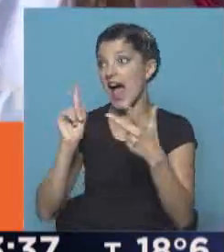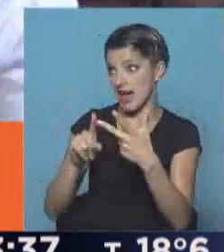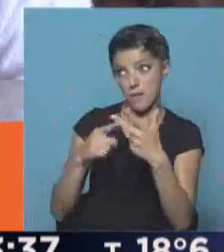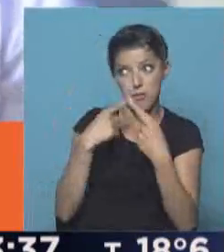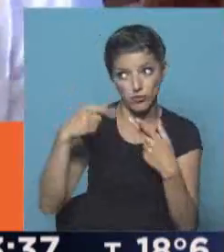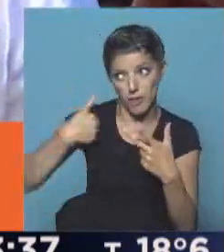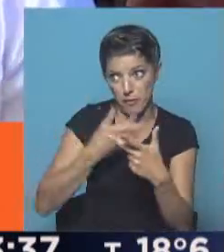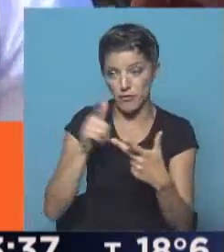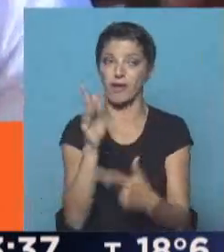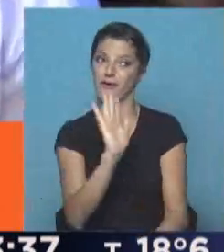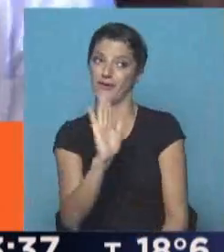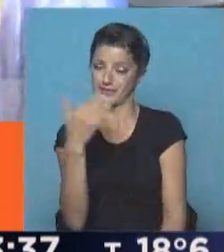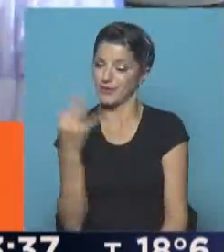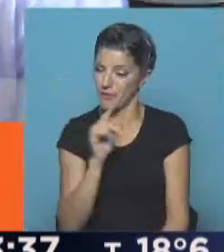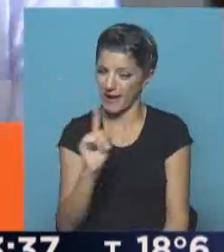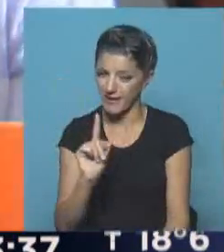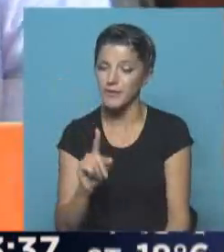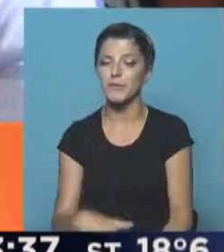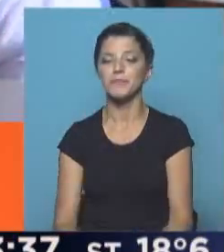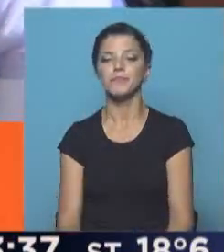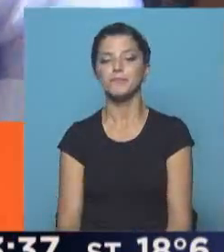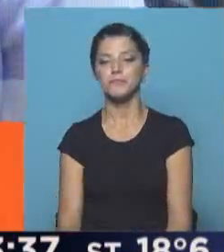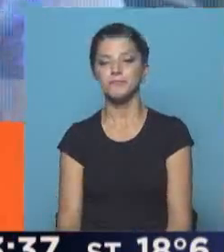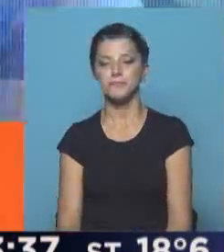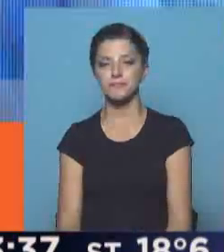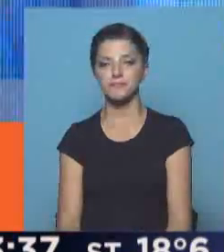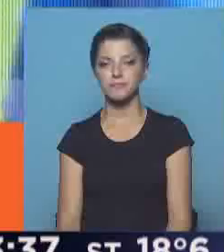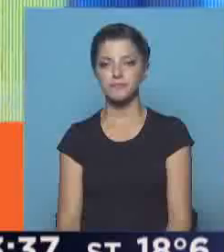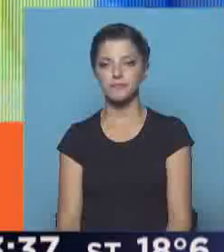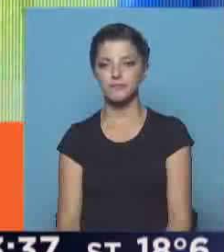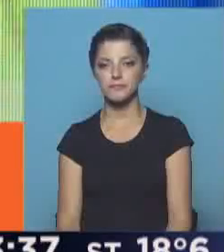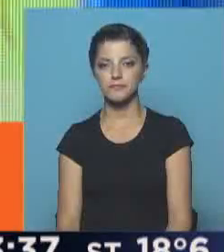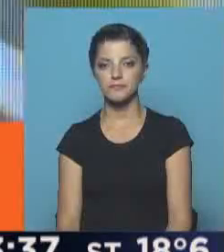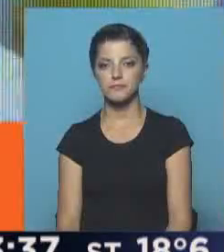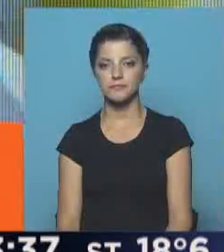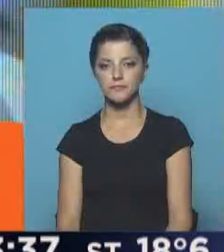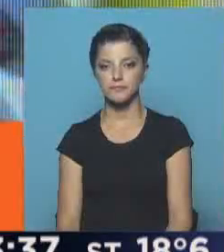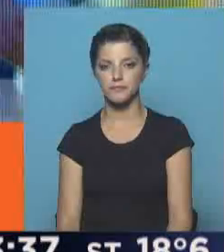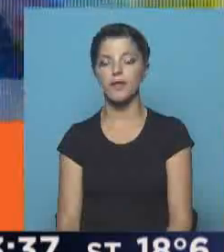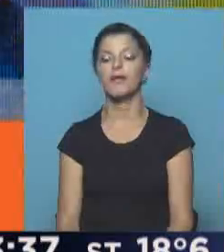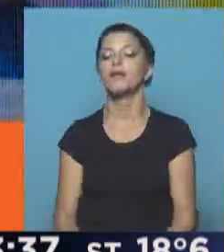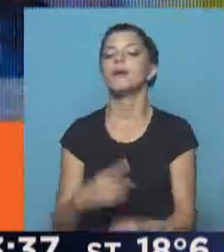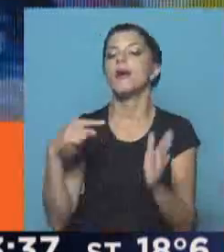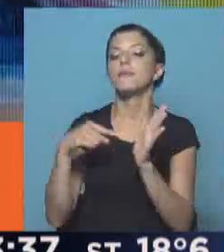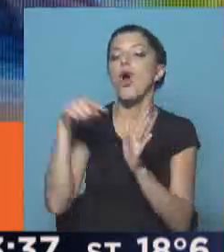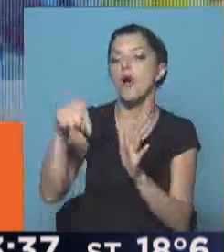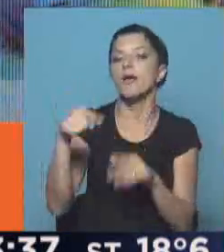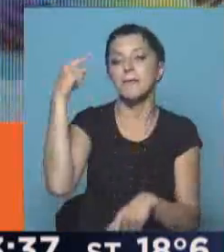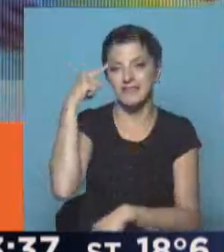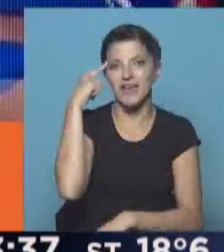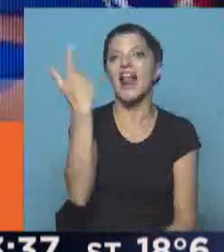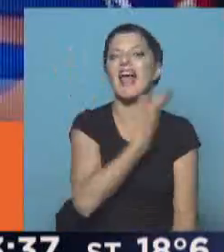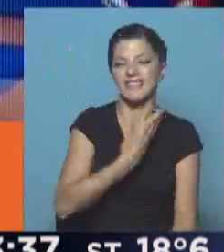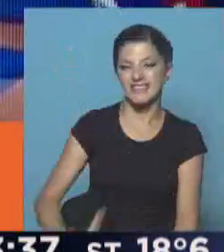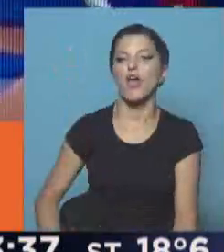parece no, seguramente no. Pero quiero decir, hay un momento en el cual la típica idea de Estado-Nación, típica forma